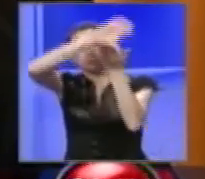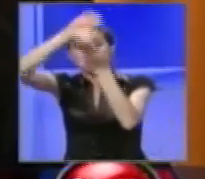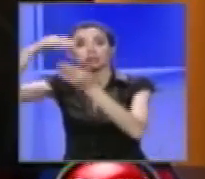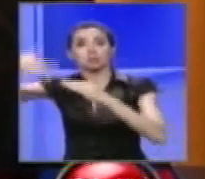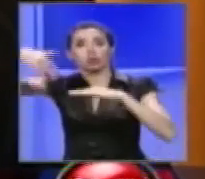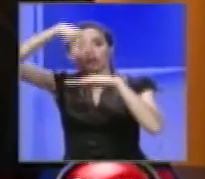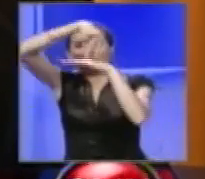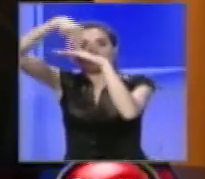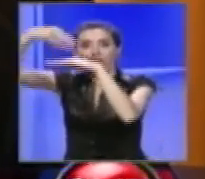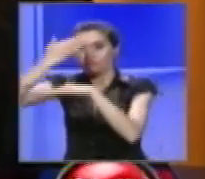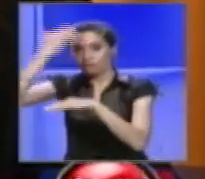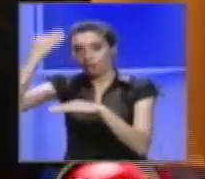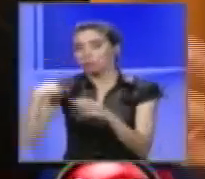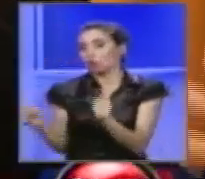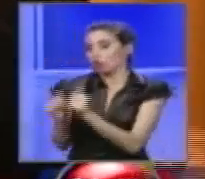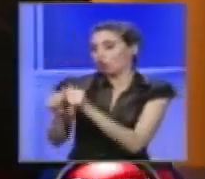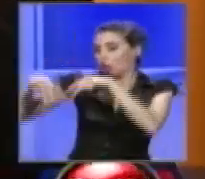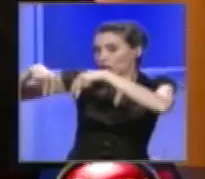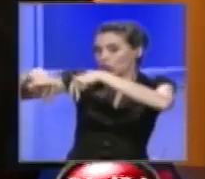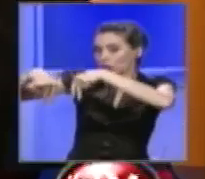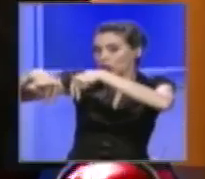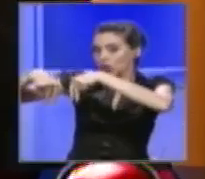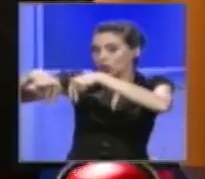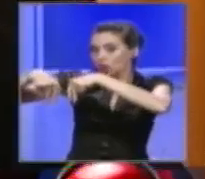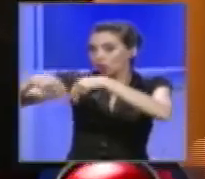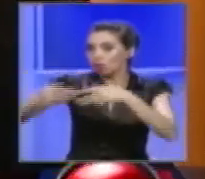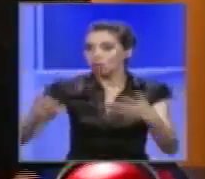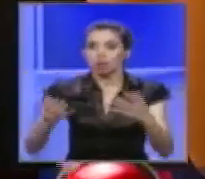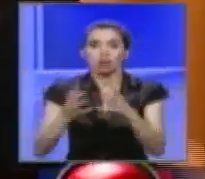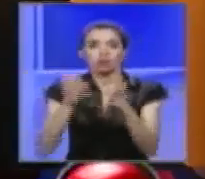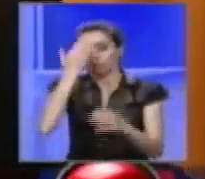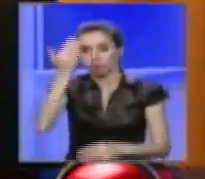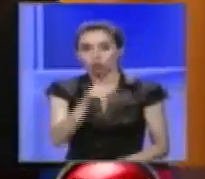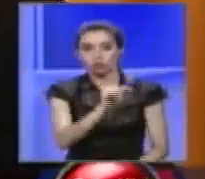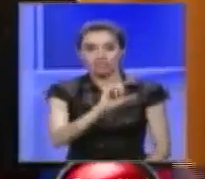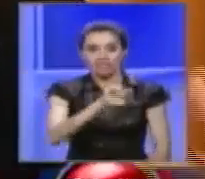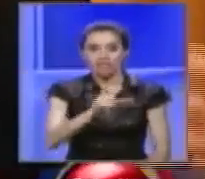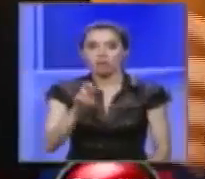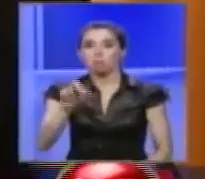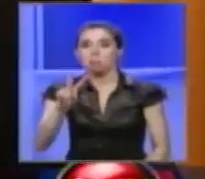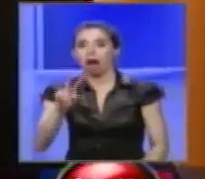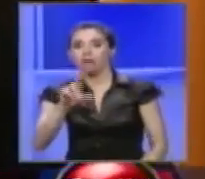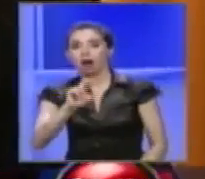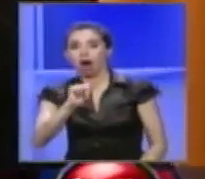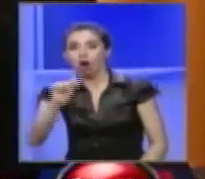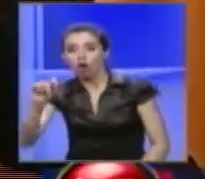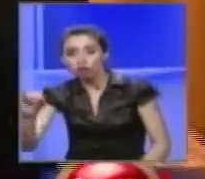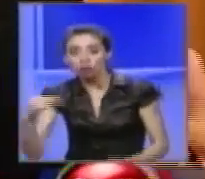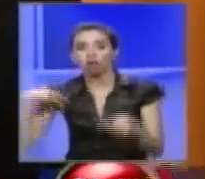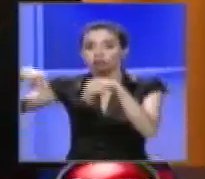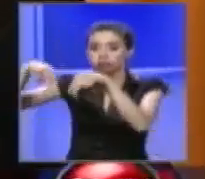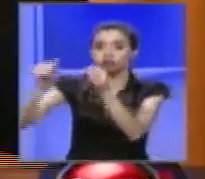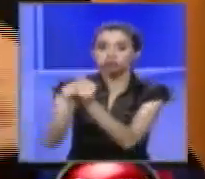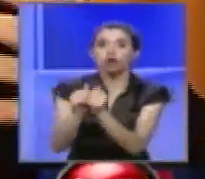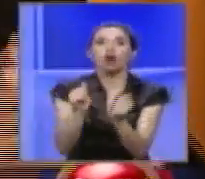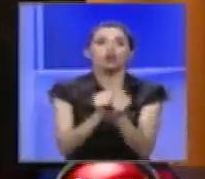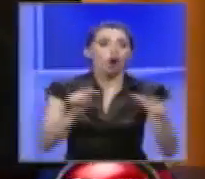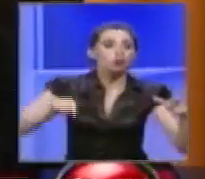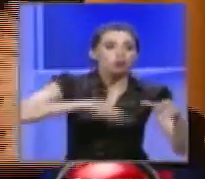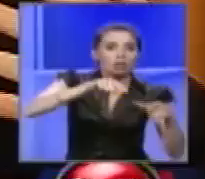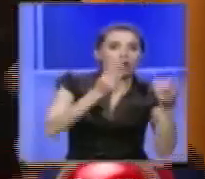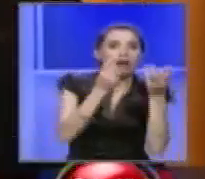estar parado al lado de grandes como Sting, Luciano Pavarotti, he estado en estudios con Madonna, he